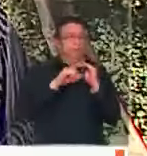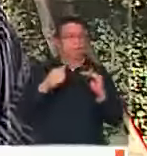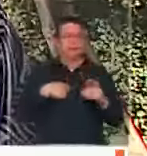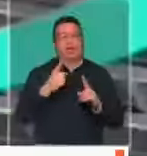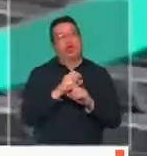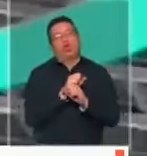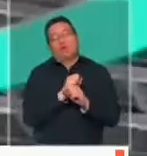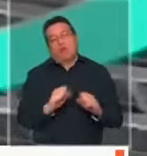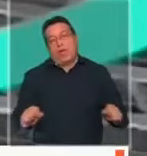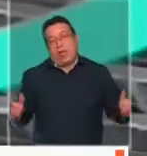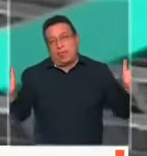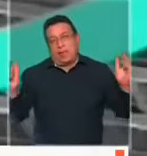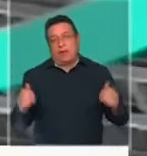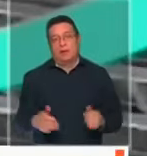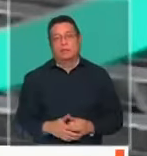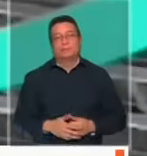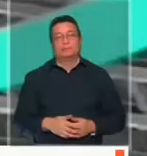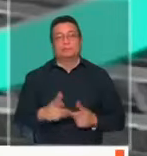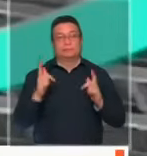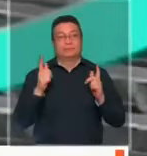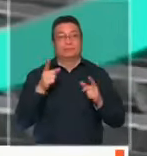que no puede ser.